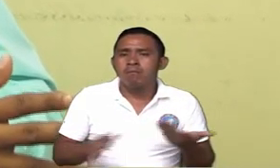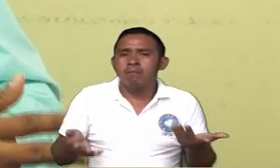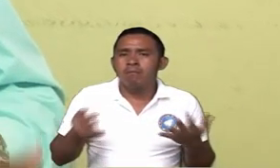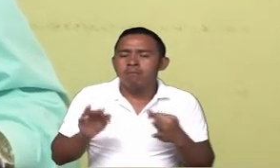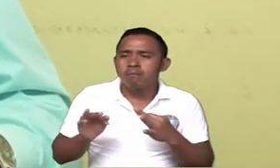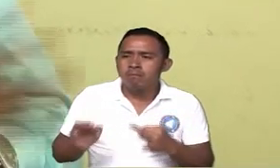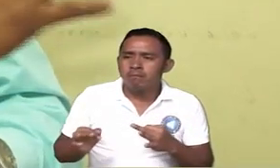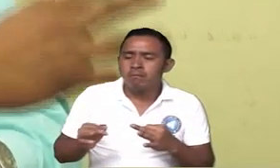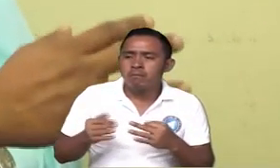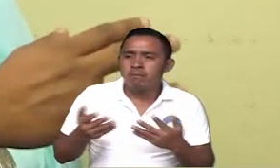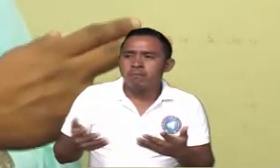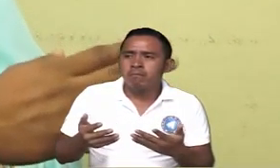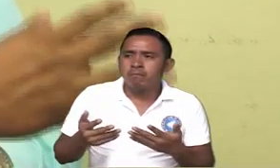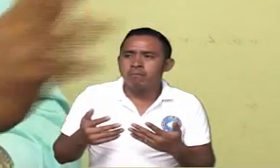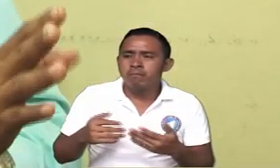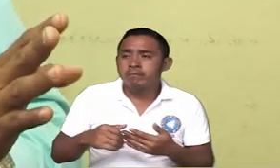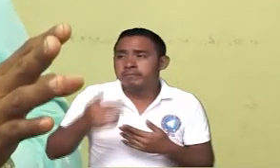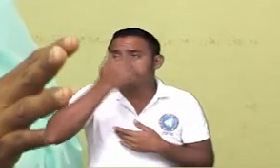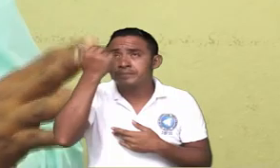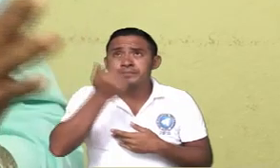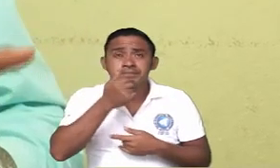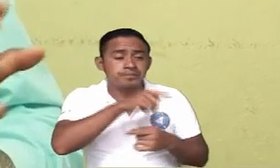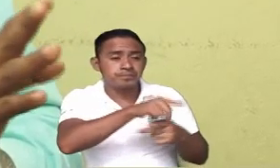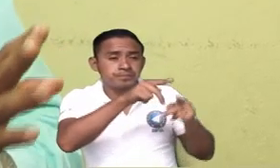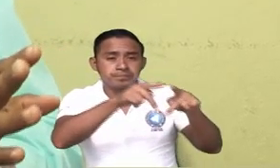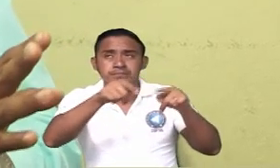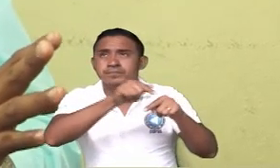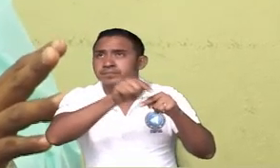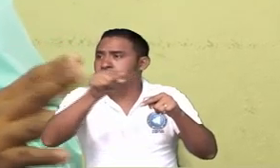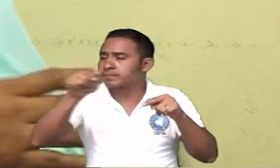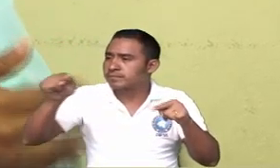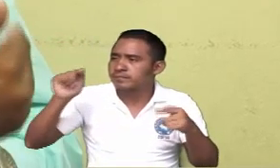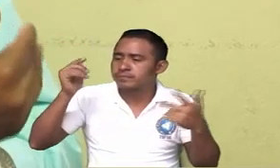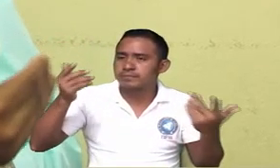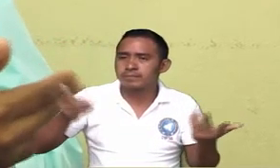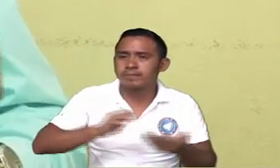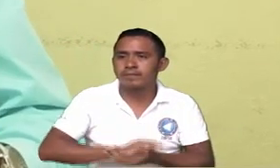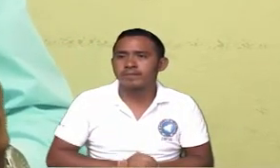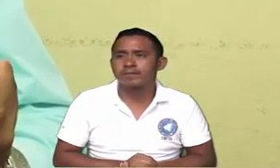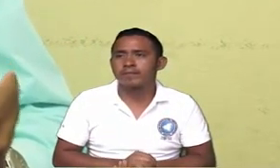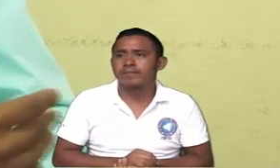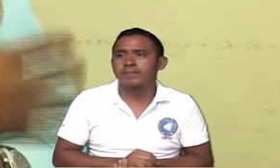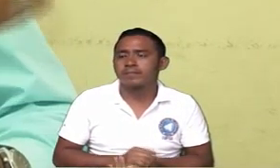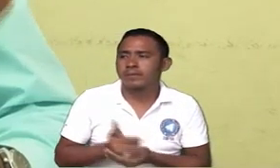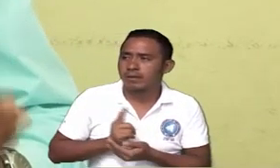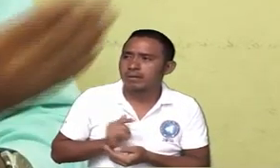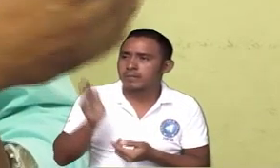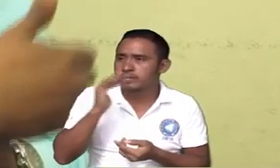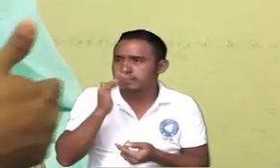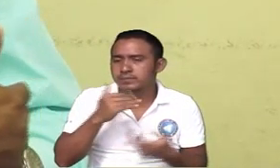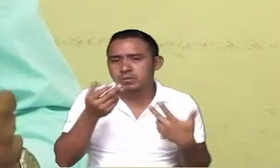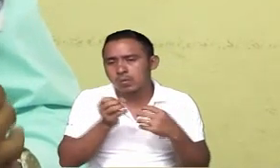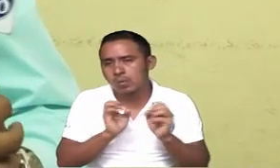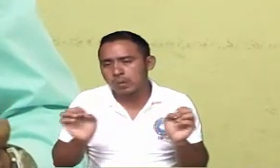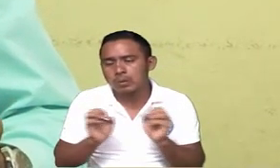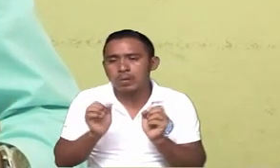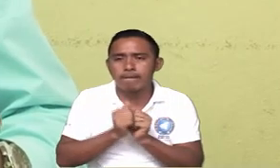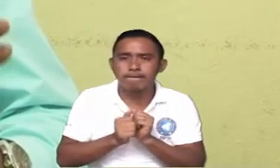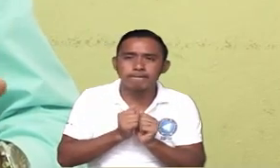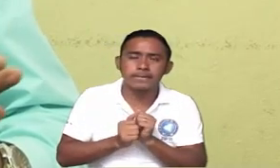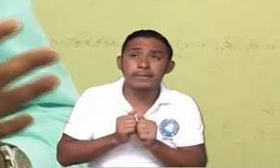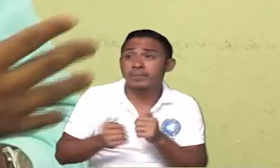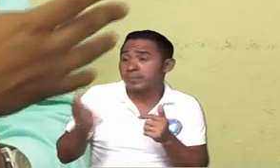esto. Vamos a hacer una consulta con la población para ver qué opina, si ellos han tenido mal aliento o saben de personas que